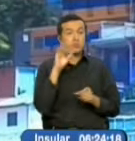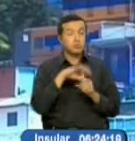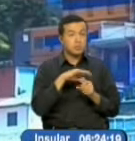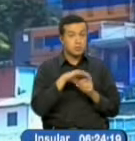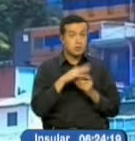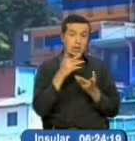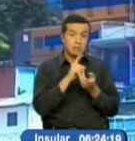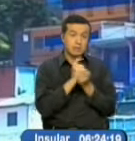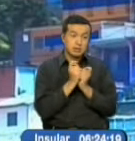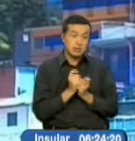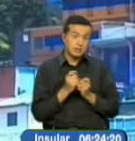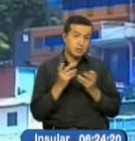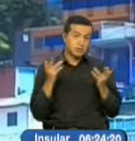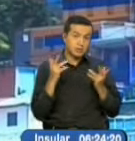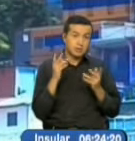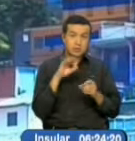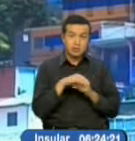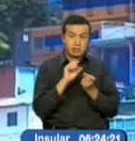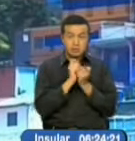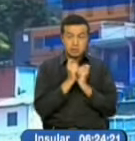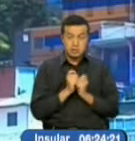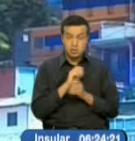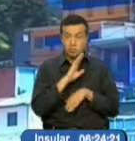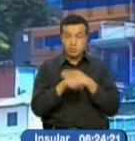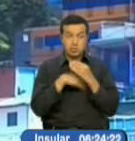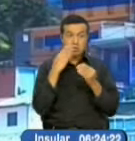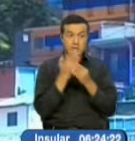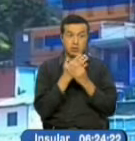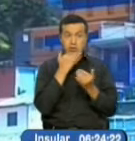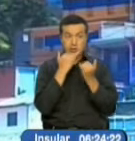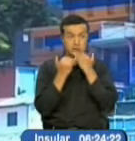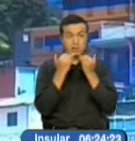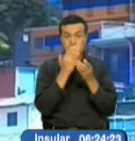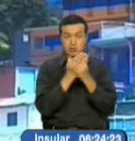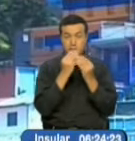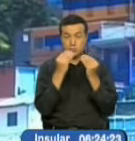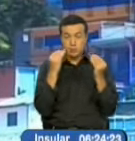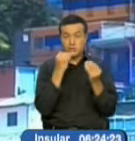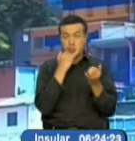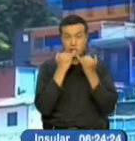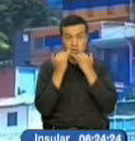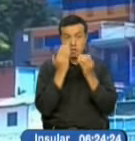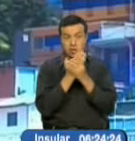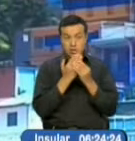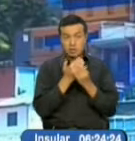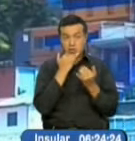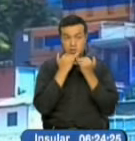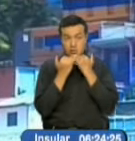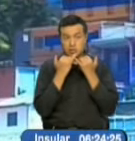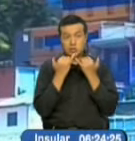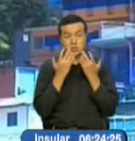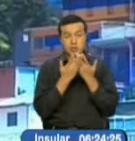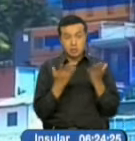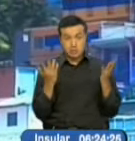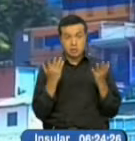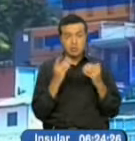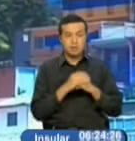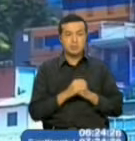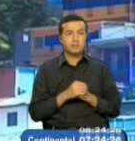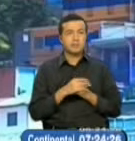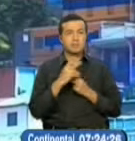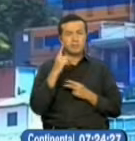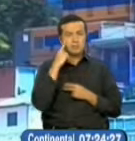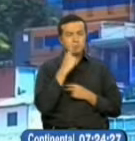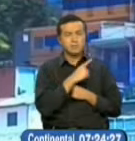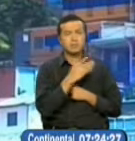pueden cambiar si es que efectivamente todas las actas que se van a revisar fueran errores numéricos. Pero veo que en